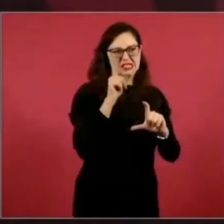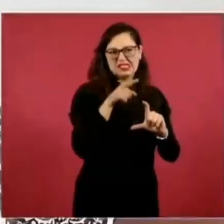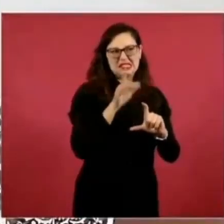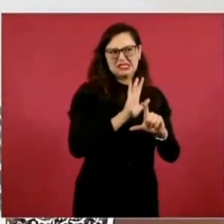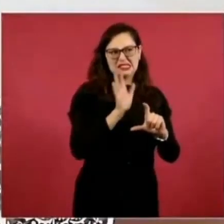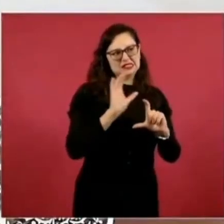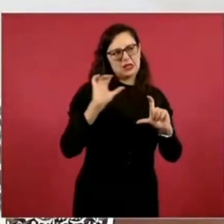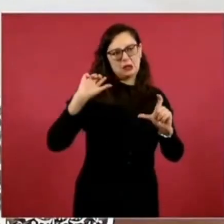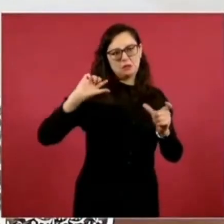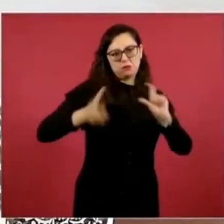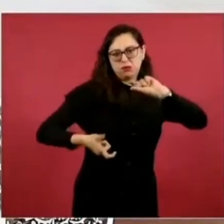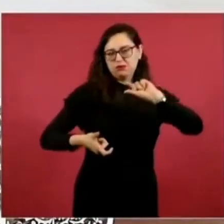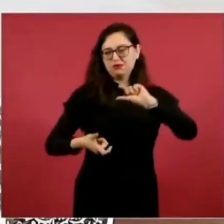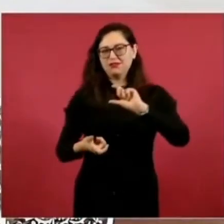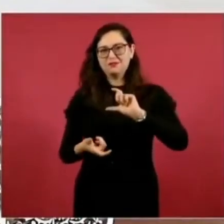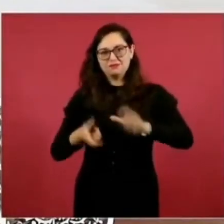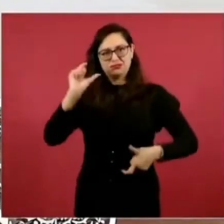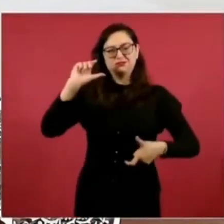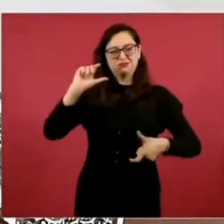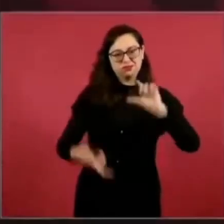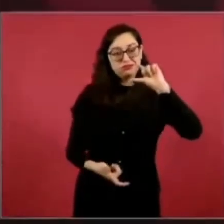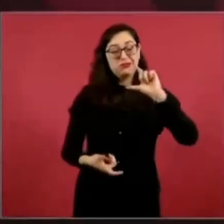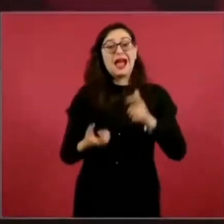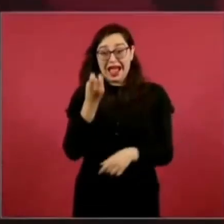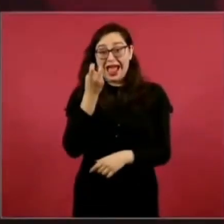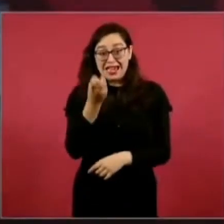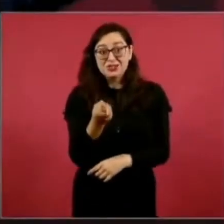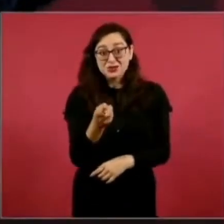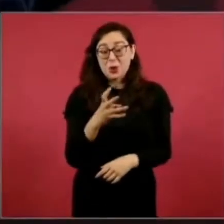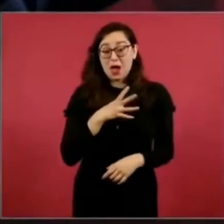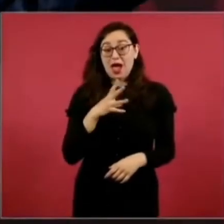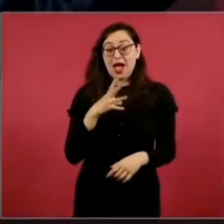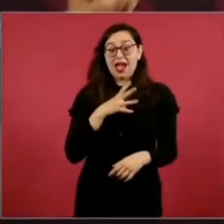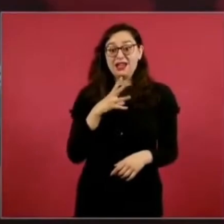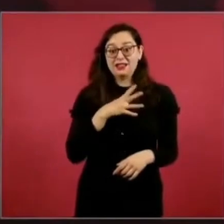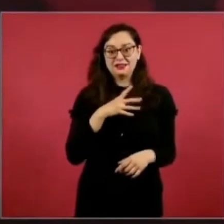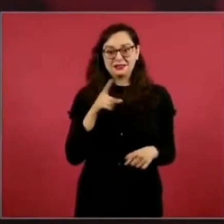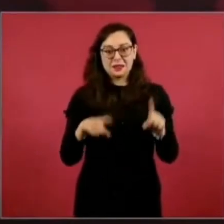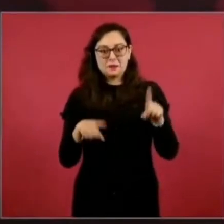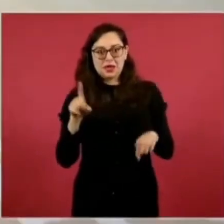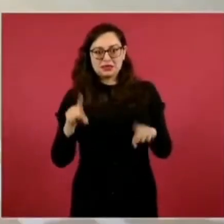hacen y lo que les conviene le